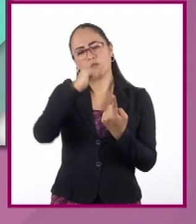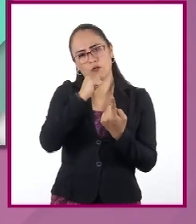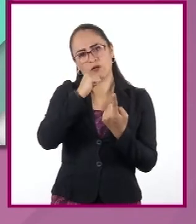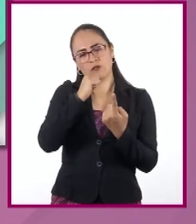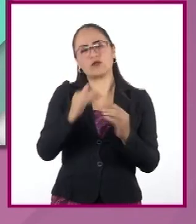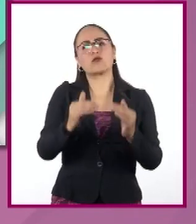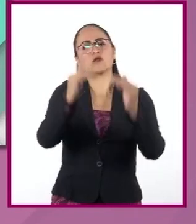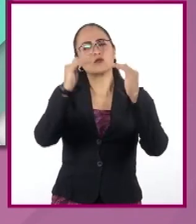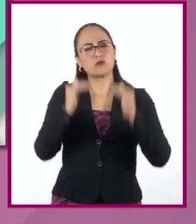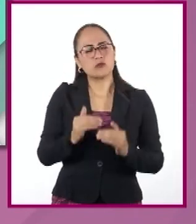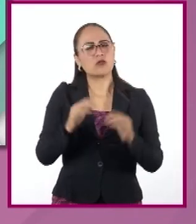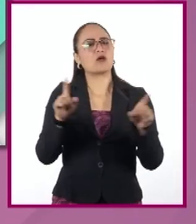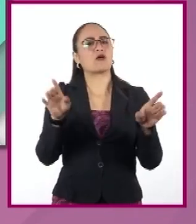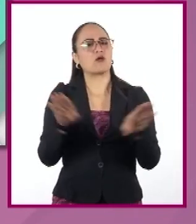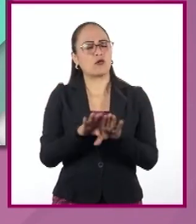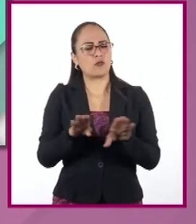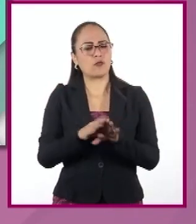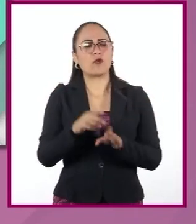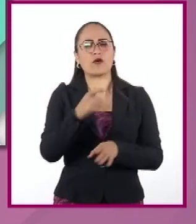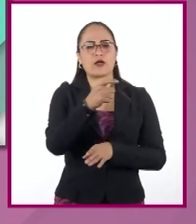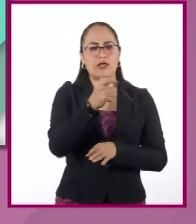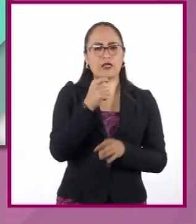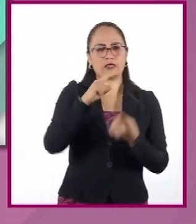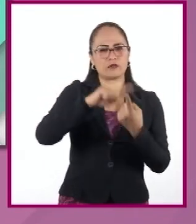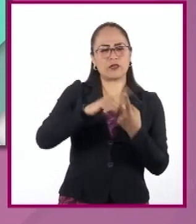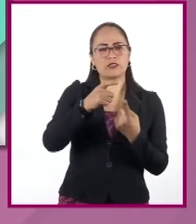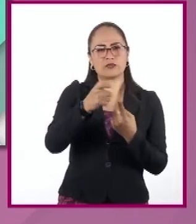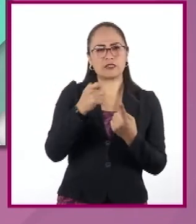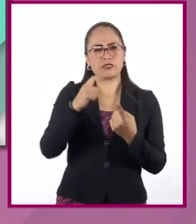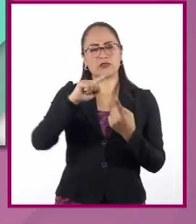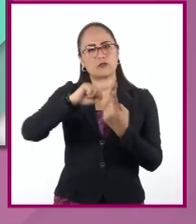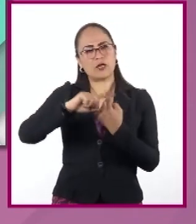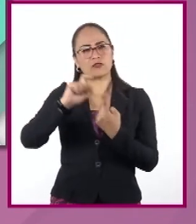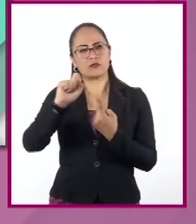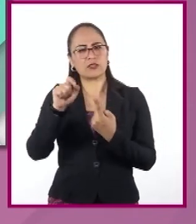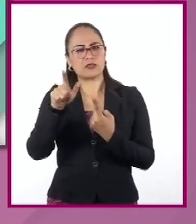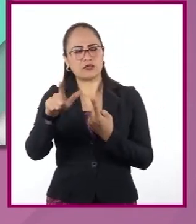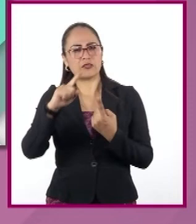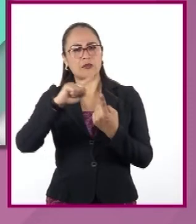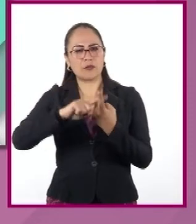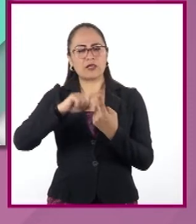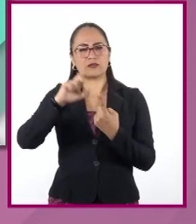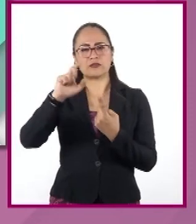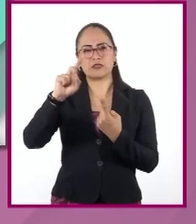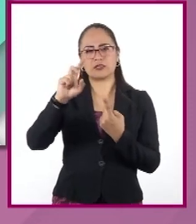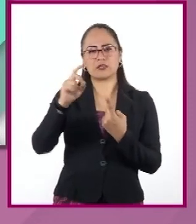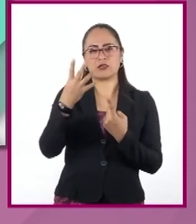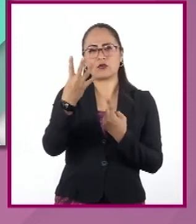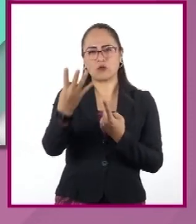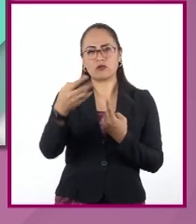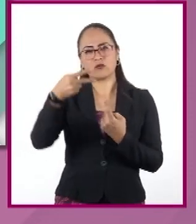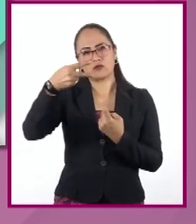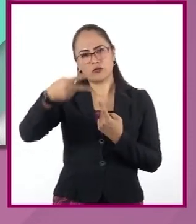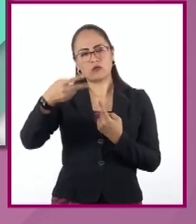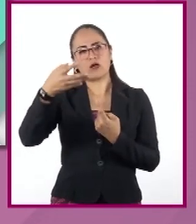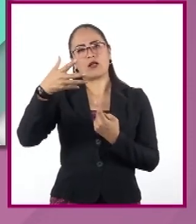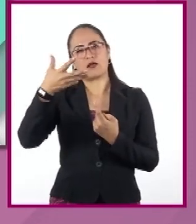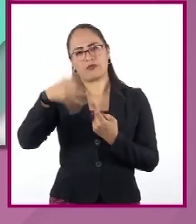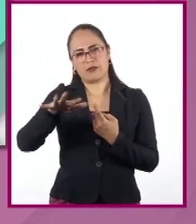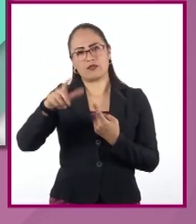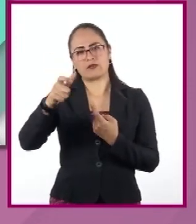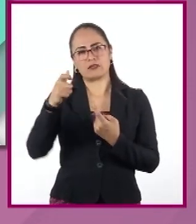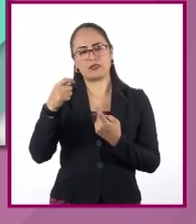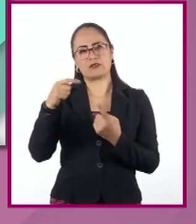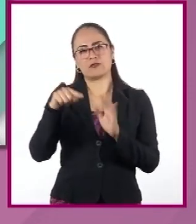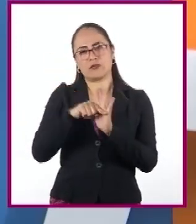manera. X más X más 27 más 34 igual a 10X menos